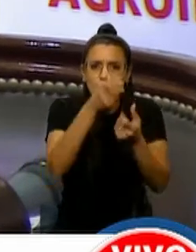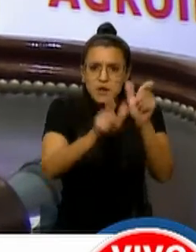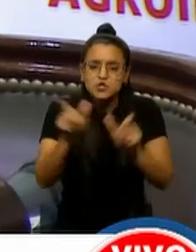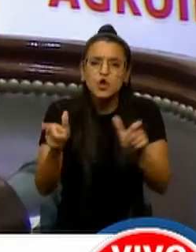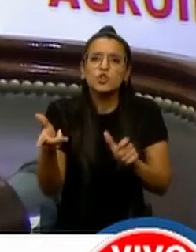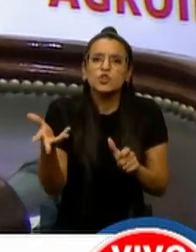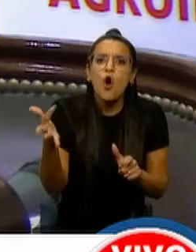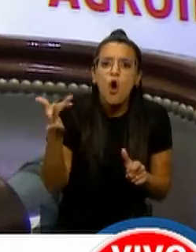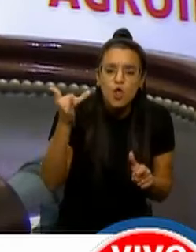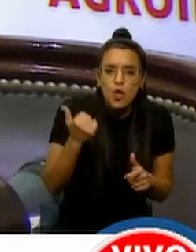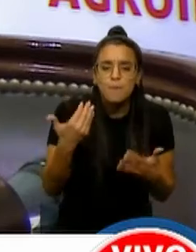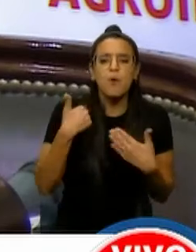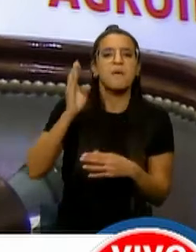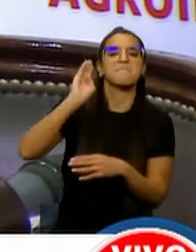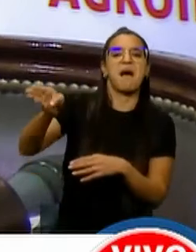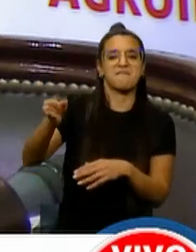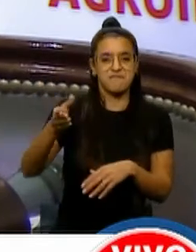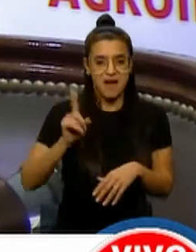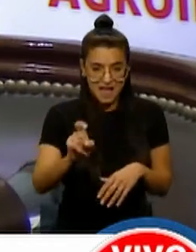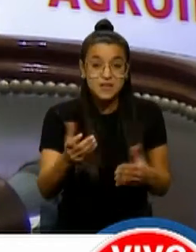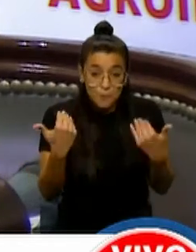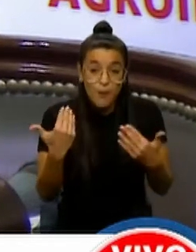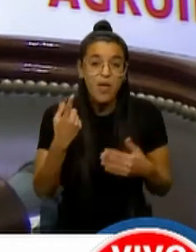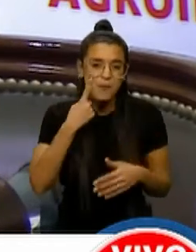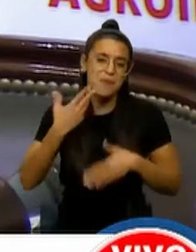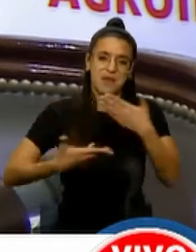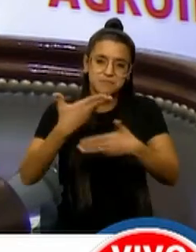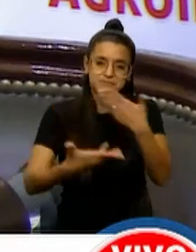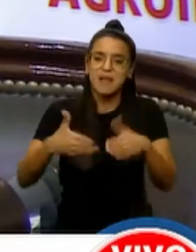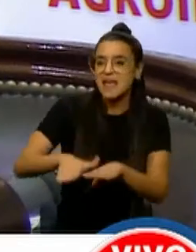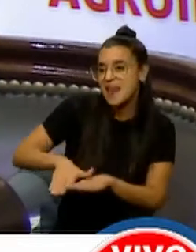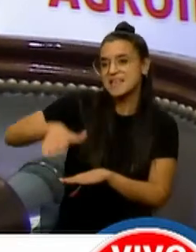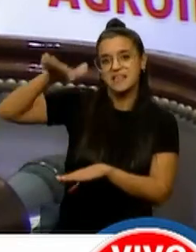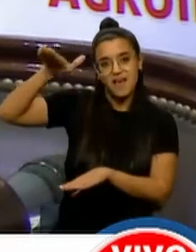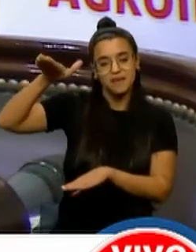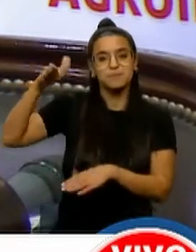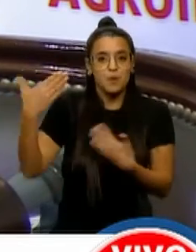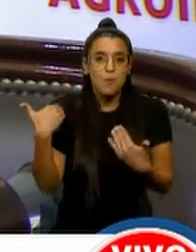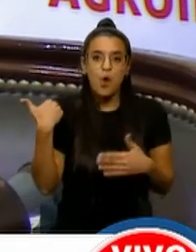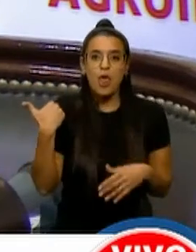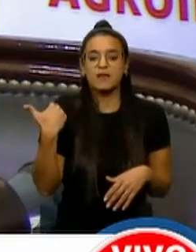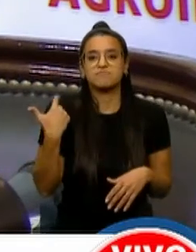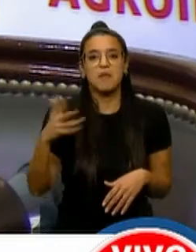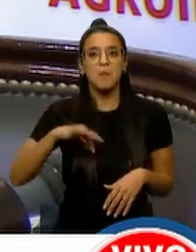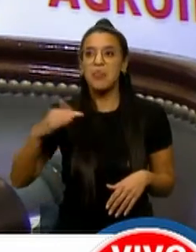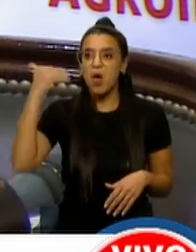cada día más pueden derrotar al cáncer, seguir viviendo, crecer y llegar a la vida adulta?